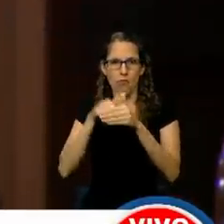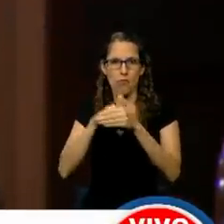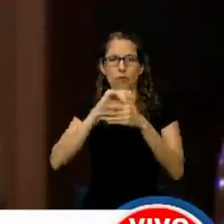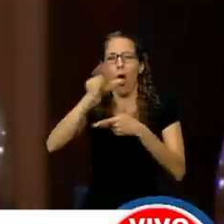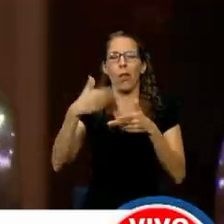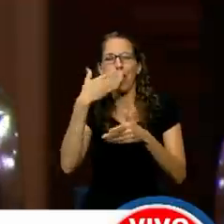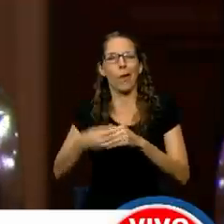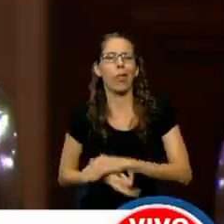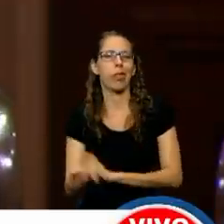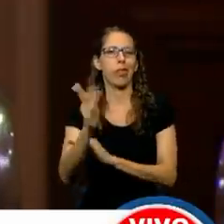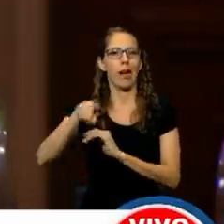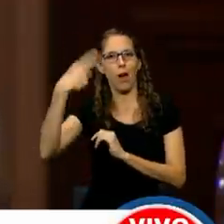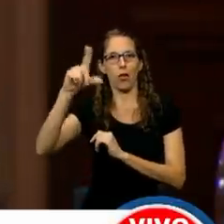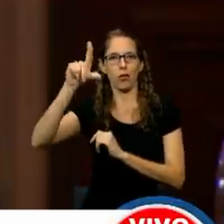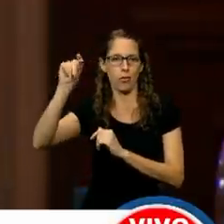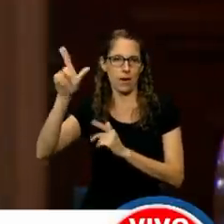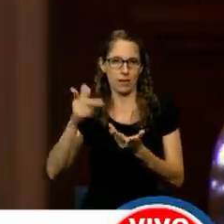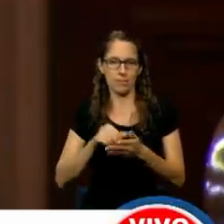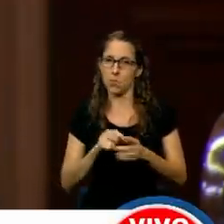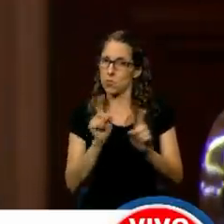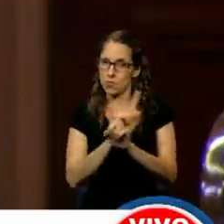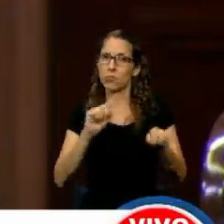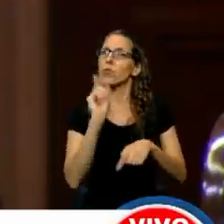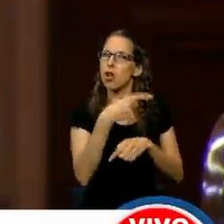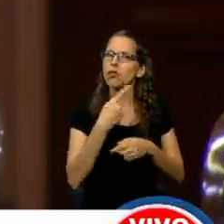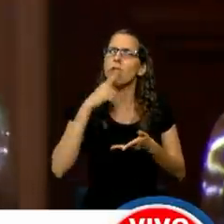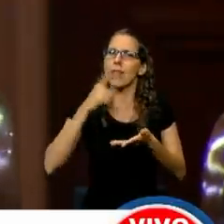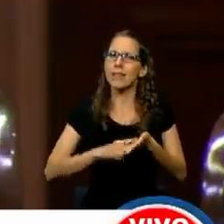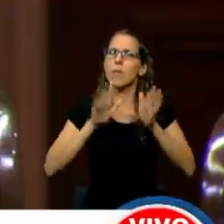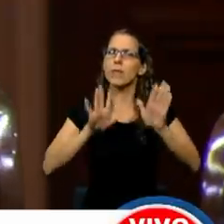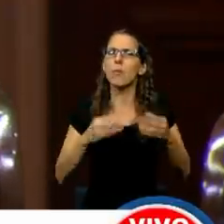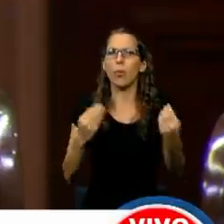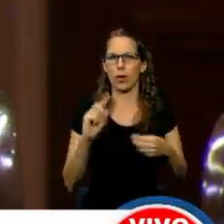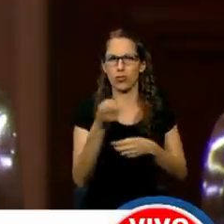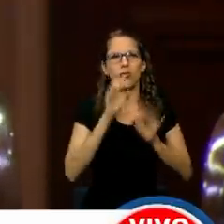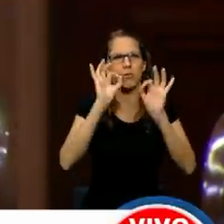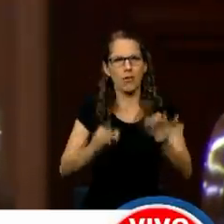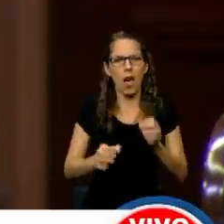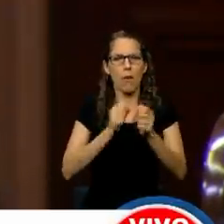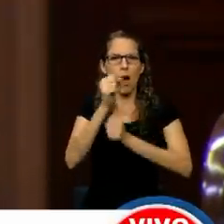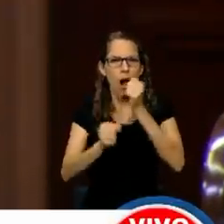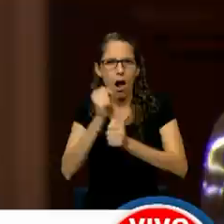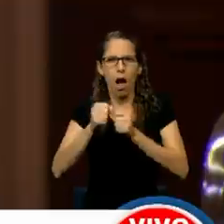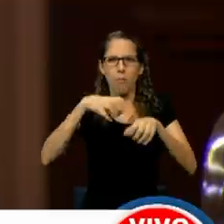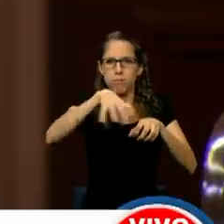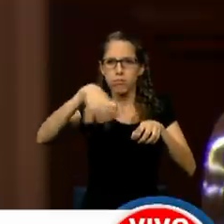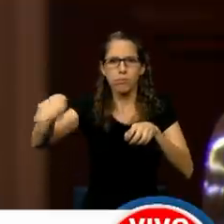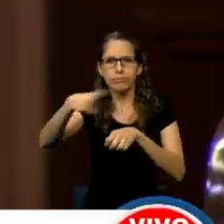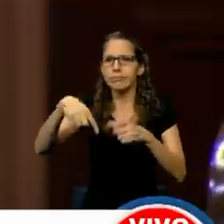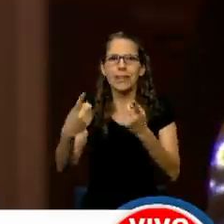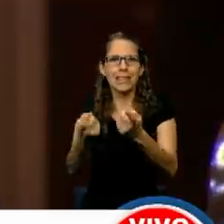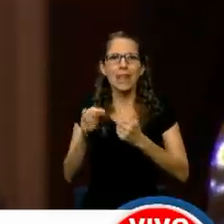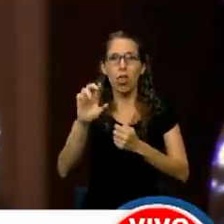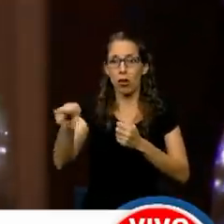del país nosotros estamos haciendo esto para garantizar los dólares que necesita el sector productivo que es el sector que va a sacar a la